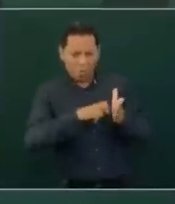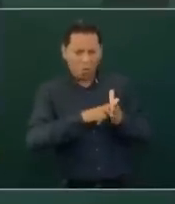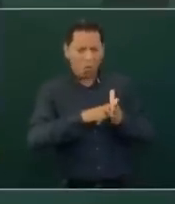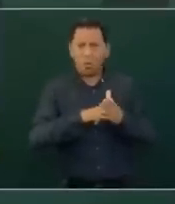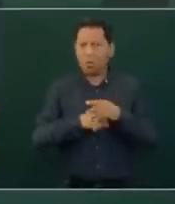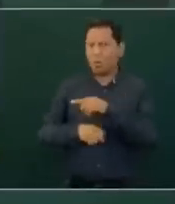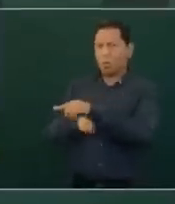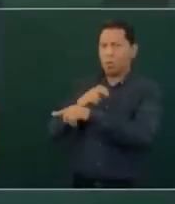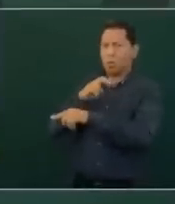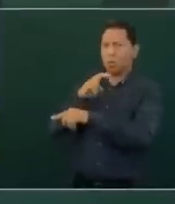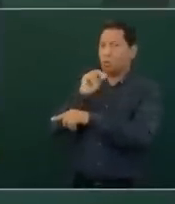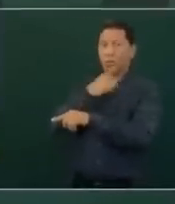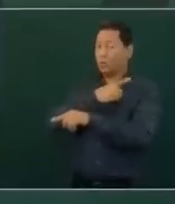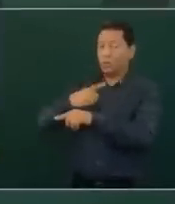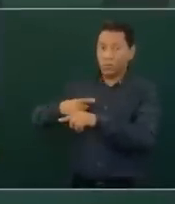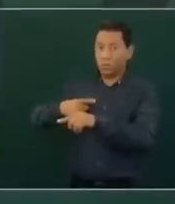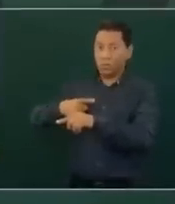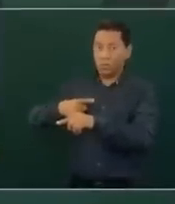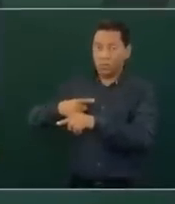Entonces,